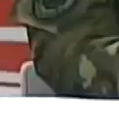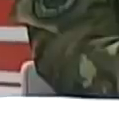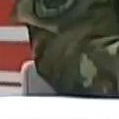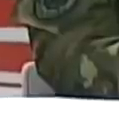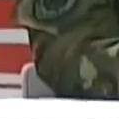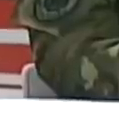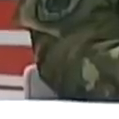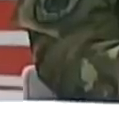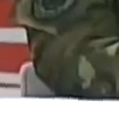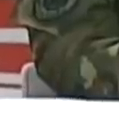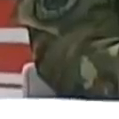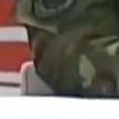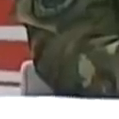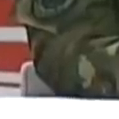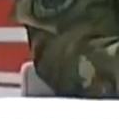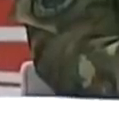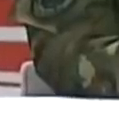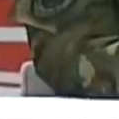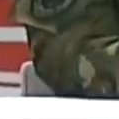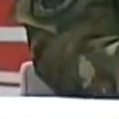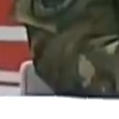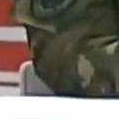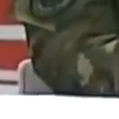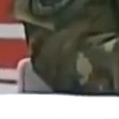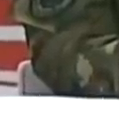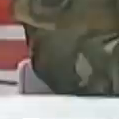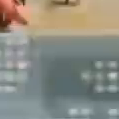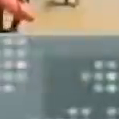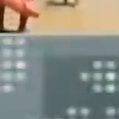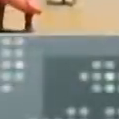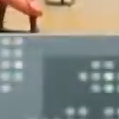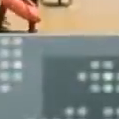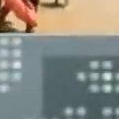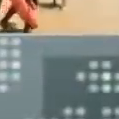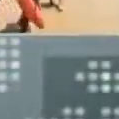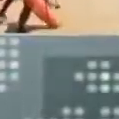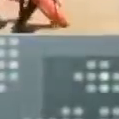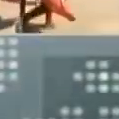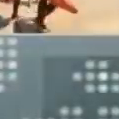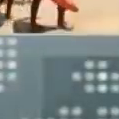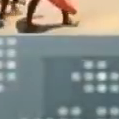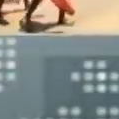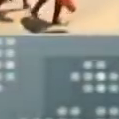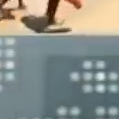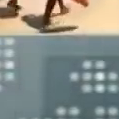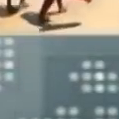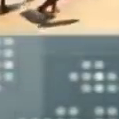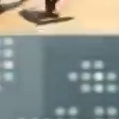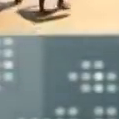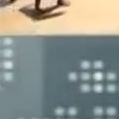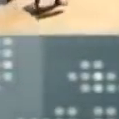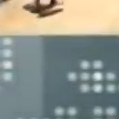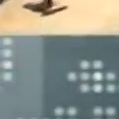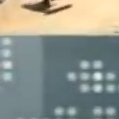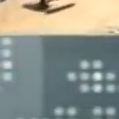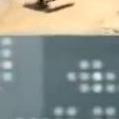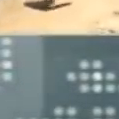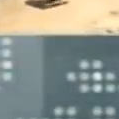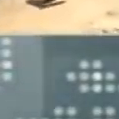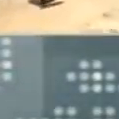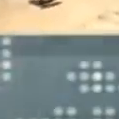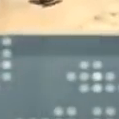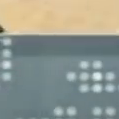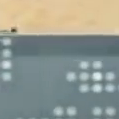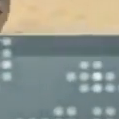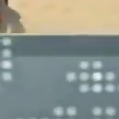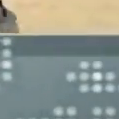monumentos, parques, playas, estados como Miranda, La Guaira, Falcón, Anzoátegui, Nueva